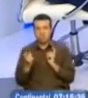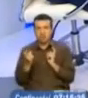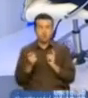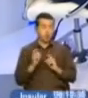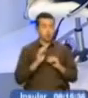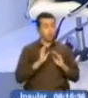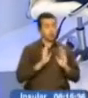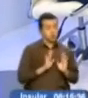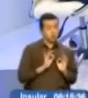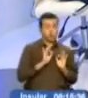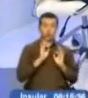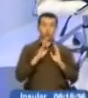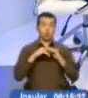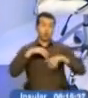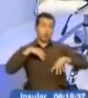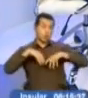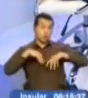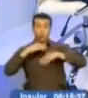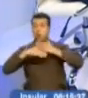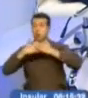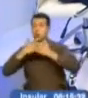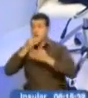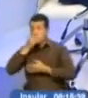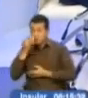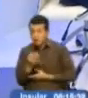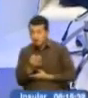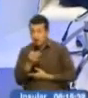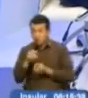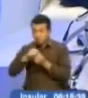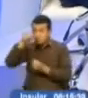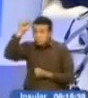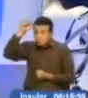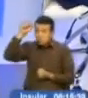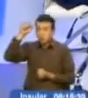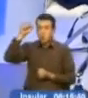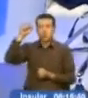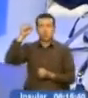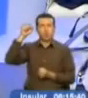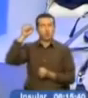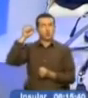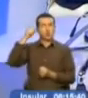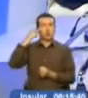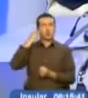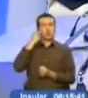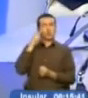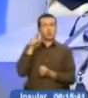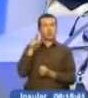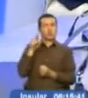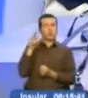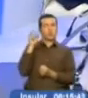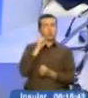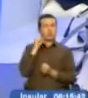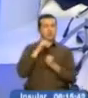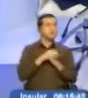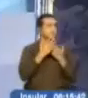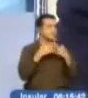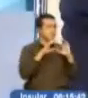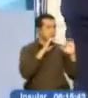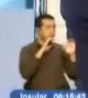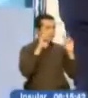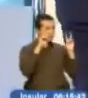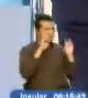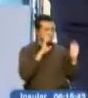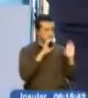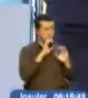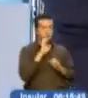escena, luego el performance y luego cómo realmente son, ¿no? Y a veces se les va por ahí alguna acción. Contigo hemos hablado muchas veces de